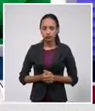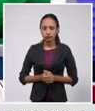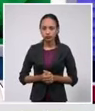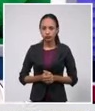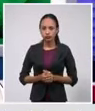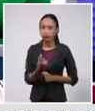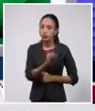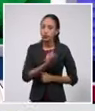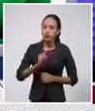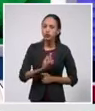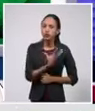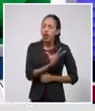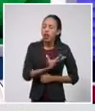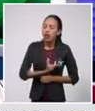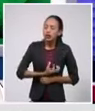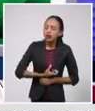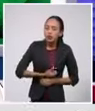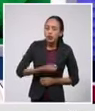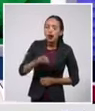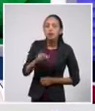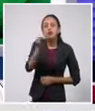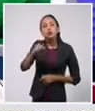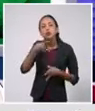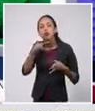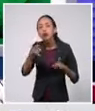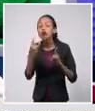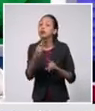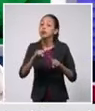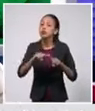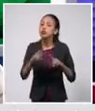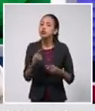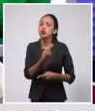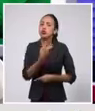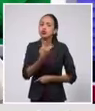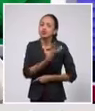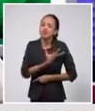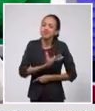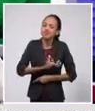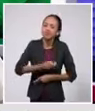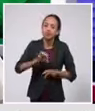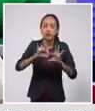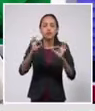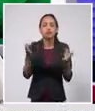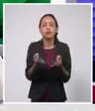Lamentamos mucho este fallecimiento y damos las condolencias a sus familiares y amistades.